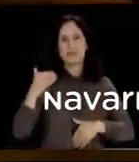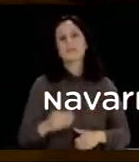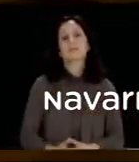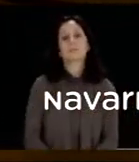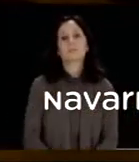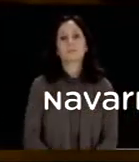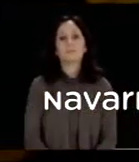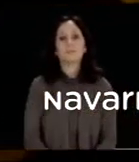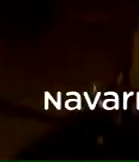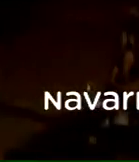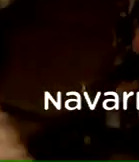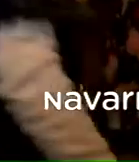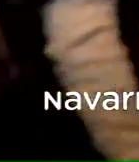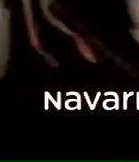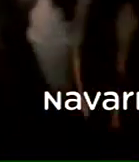preparados.